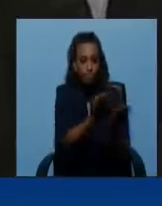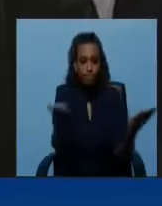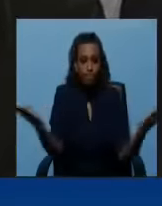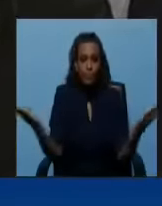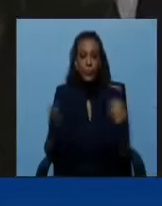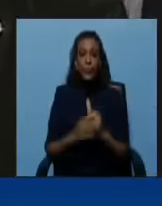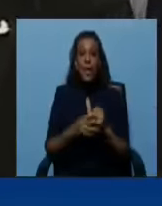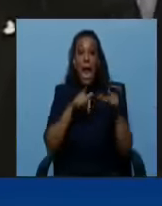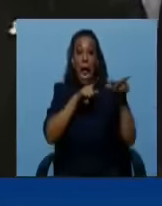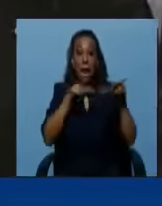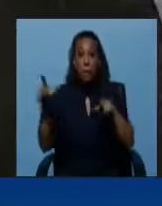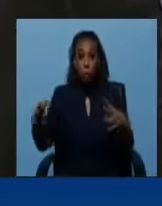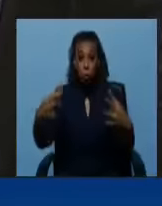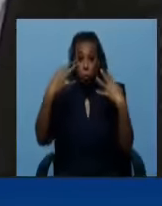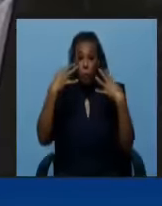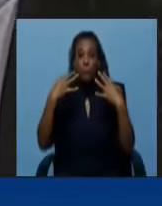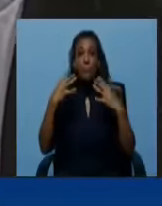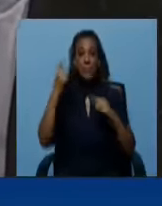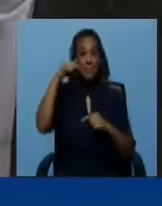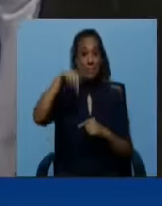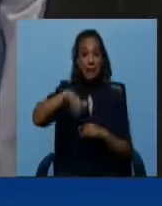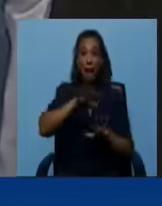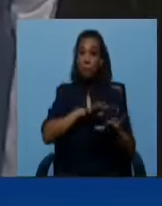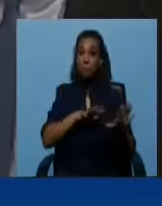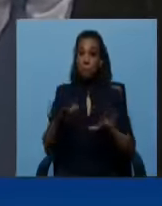Ya estamos finalizando